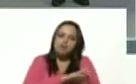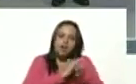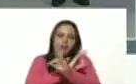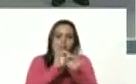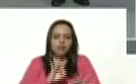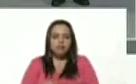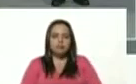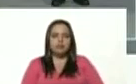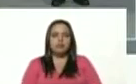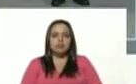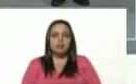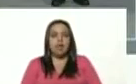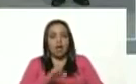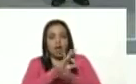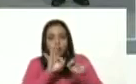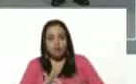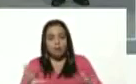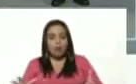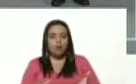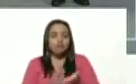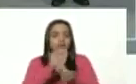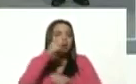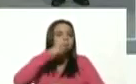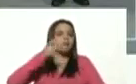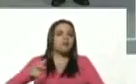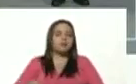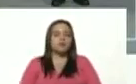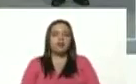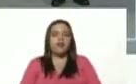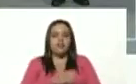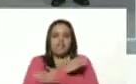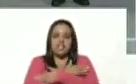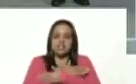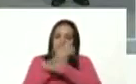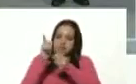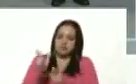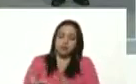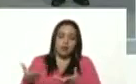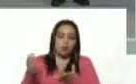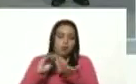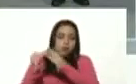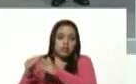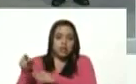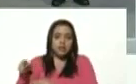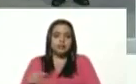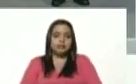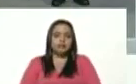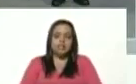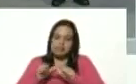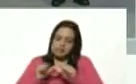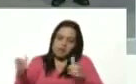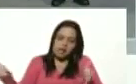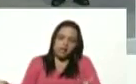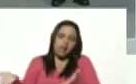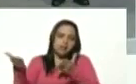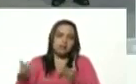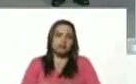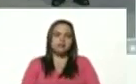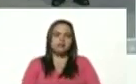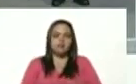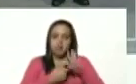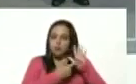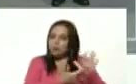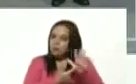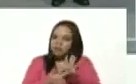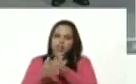Los métodos del poder popular. Los felicito en Artigas, pues. Sigan adelante. Muestren